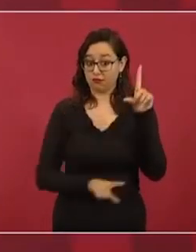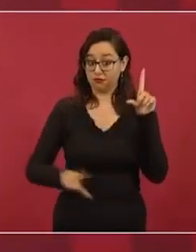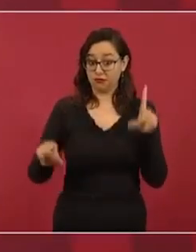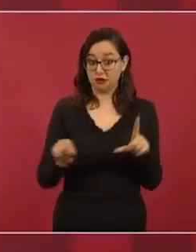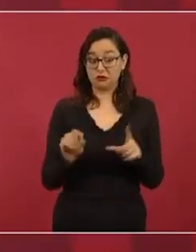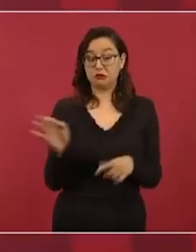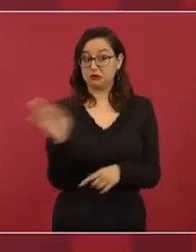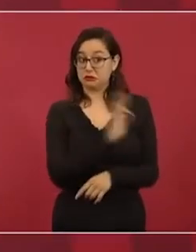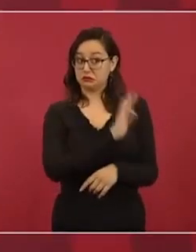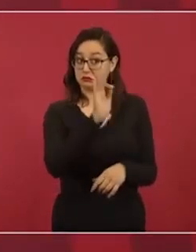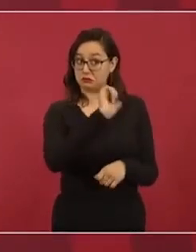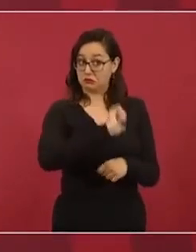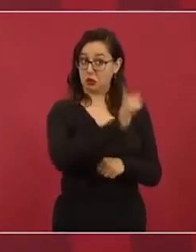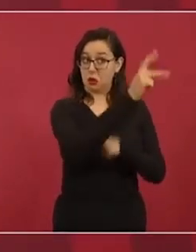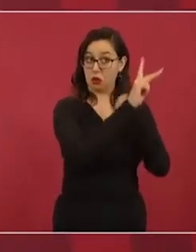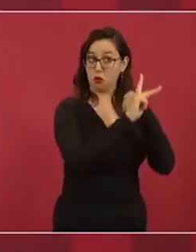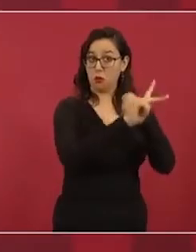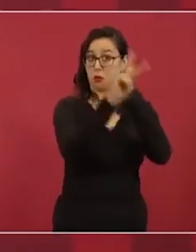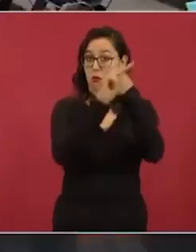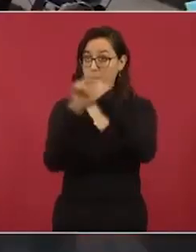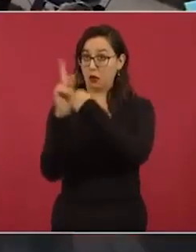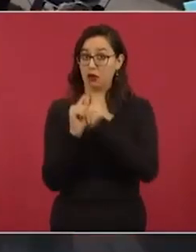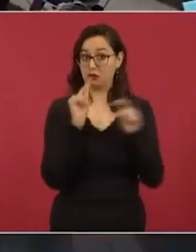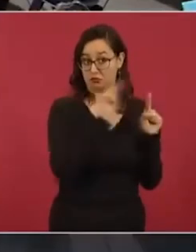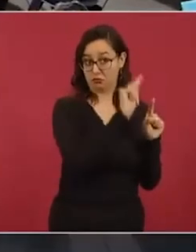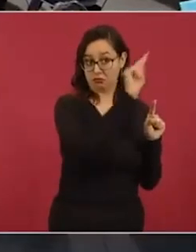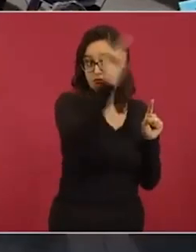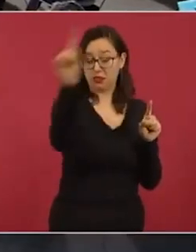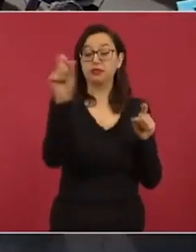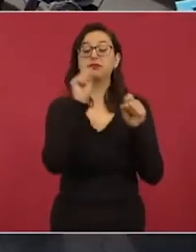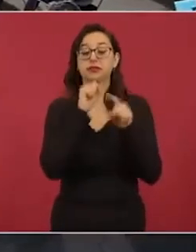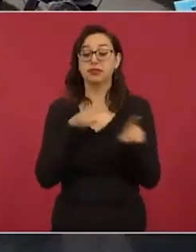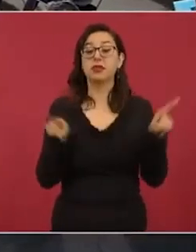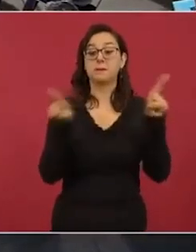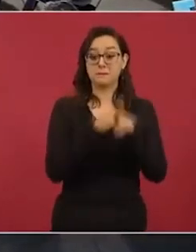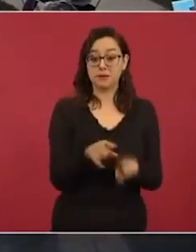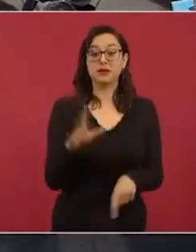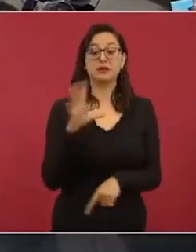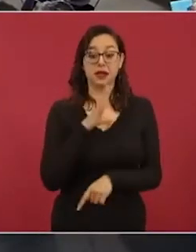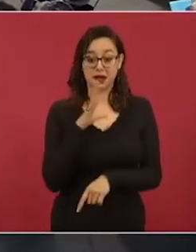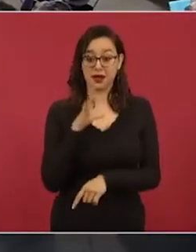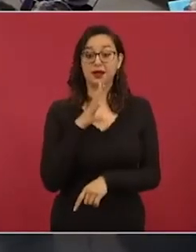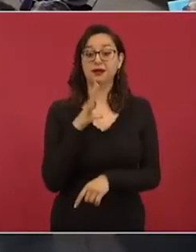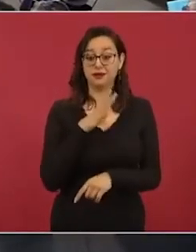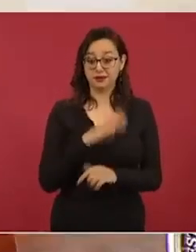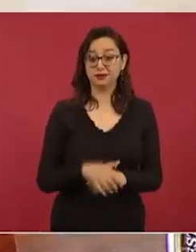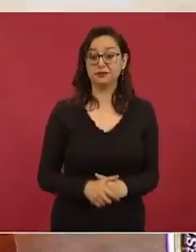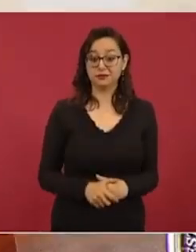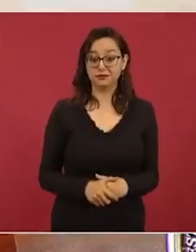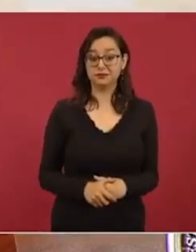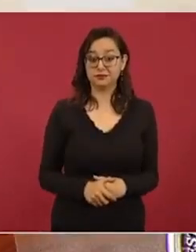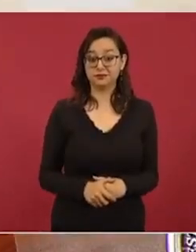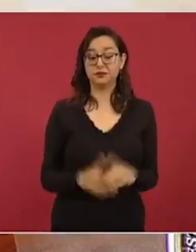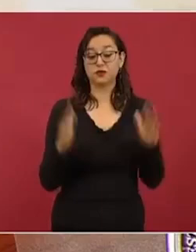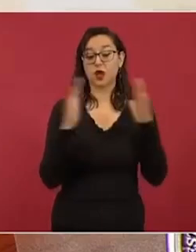que habría que ver las casas de descanso, las casas de